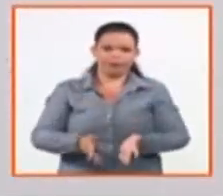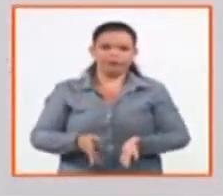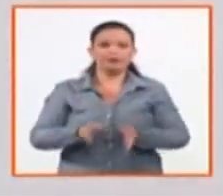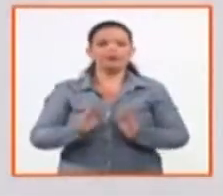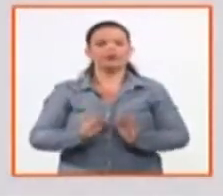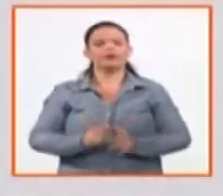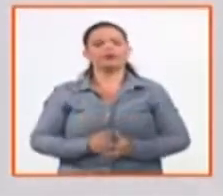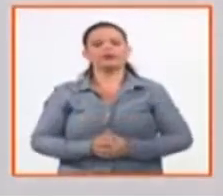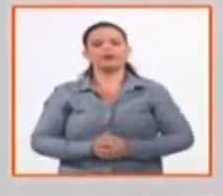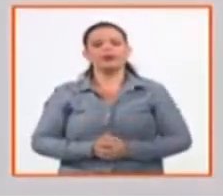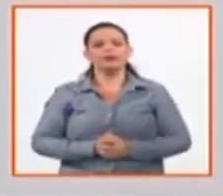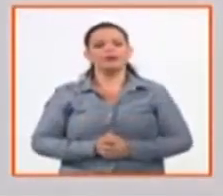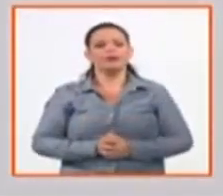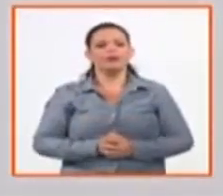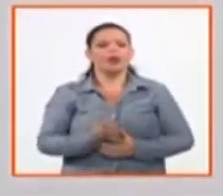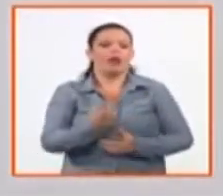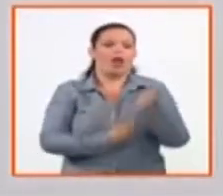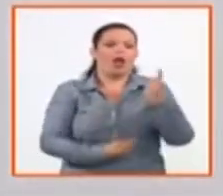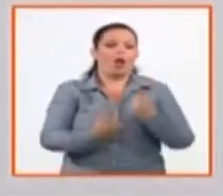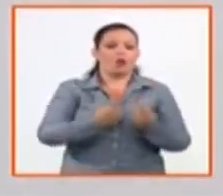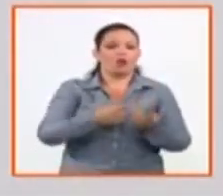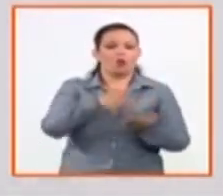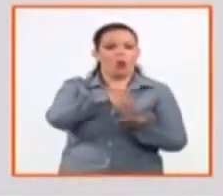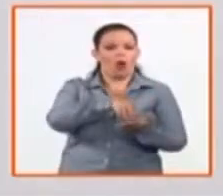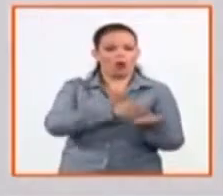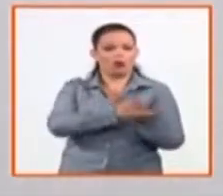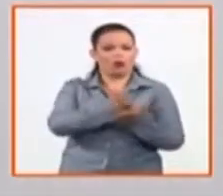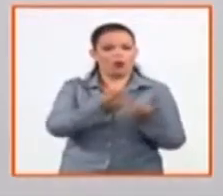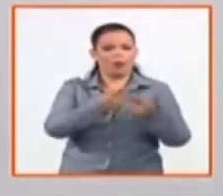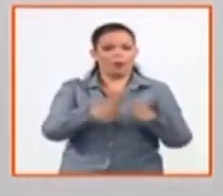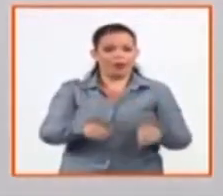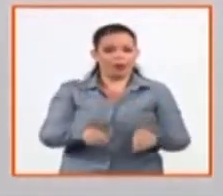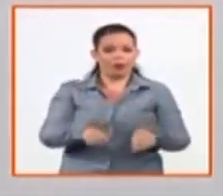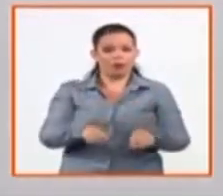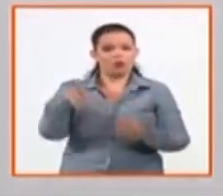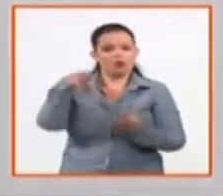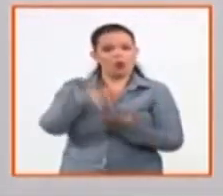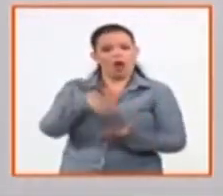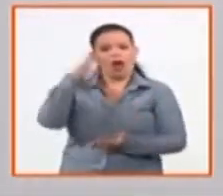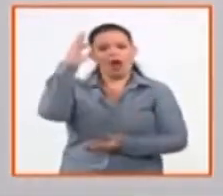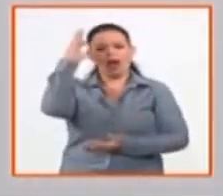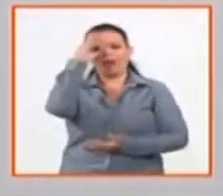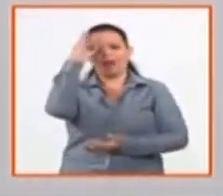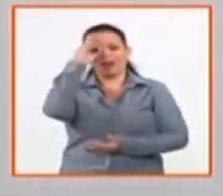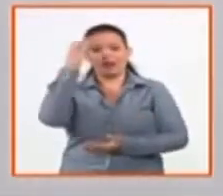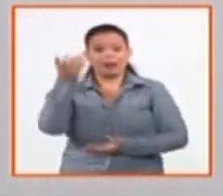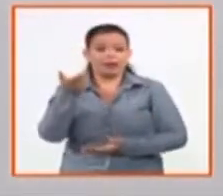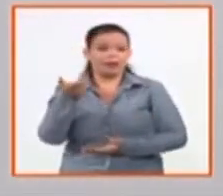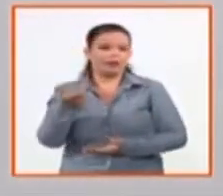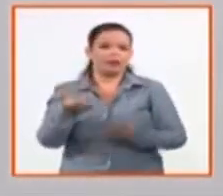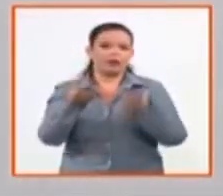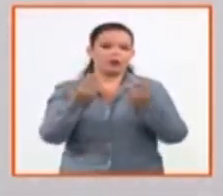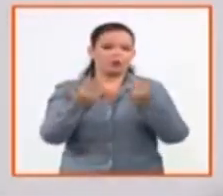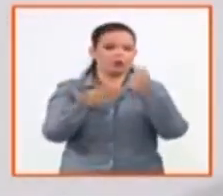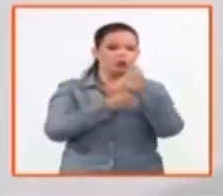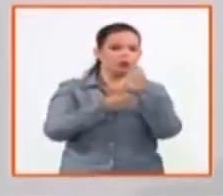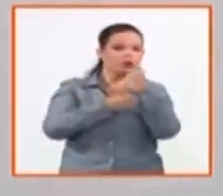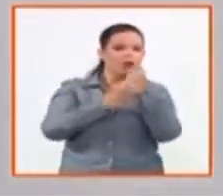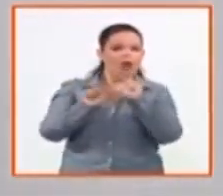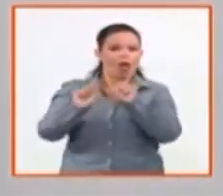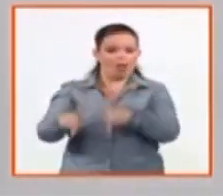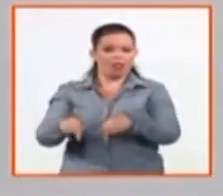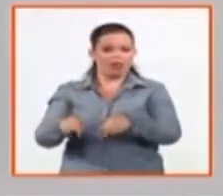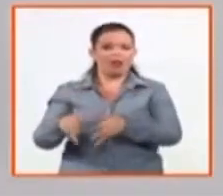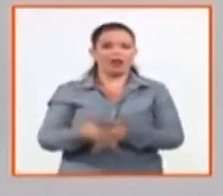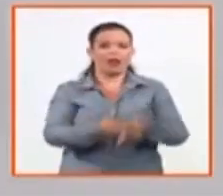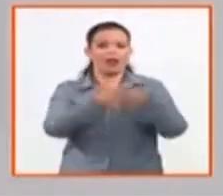algunas ciudades, Kabul, pero Afganistán es más que eso, más que esa ciudad. Y además Estados Unidos hizo muchas construcciones, pero en la